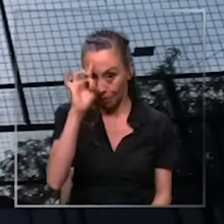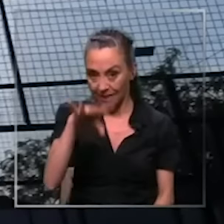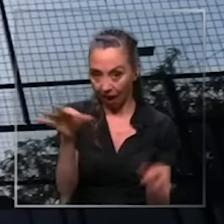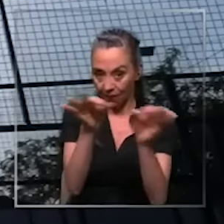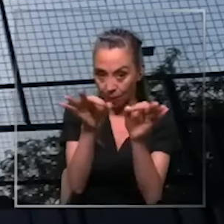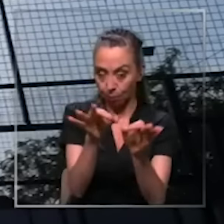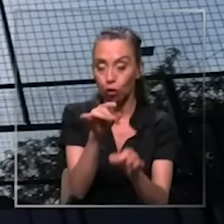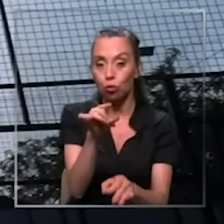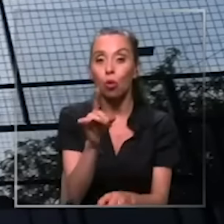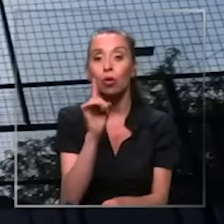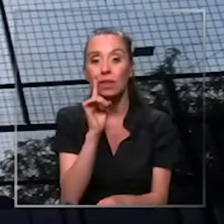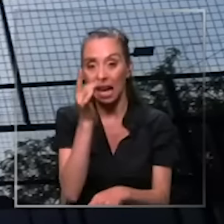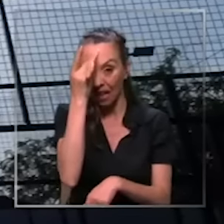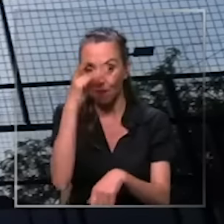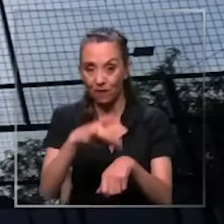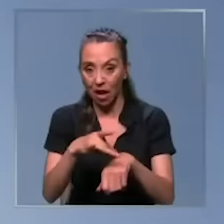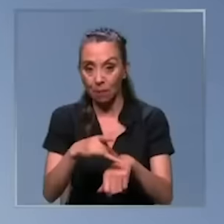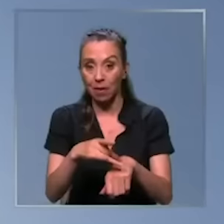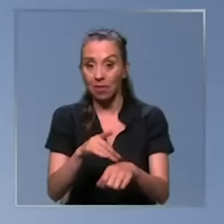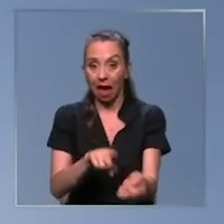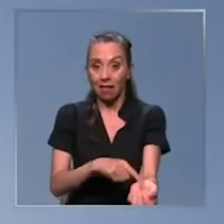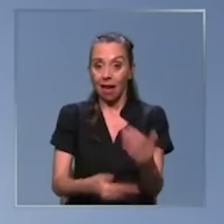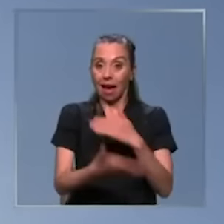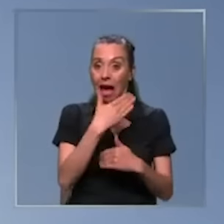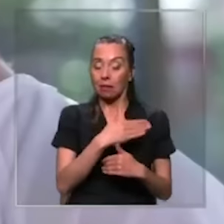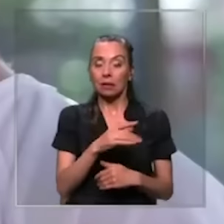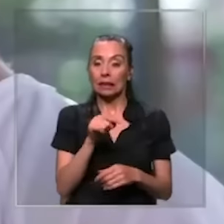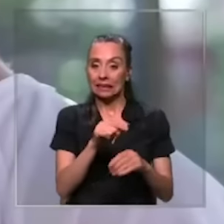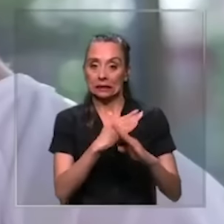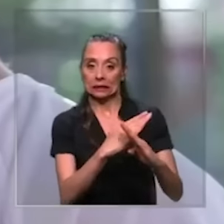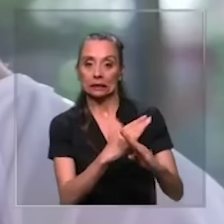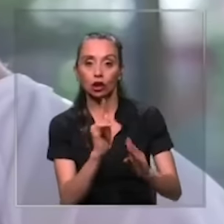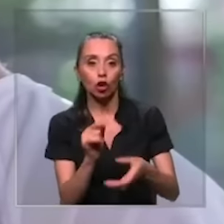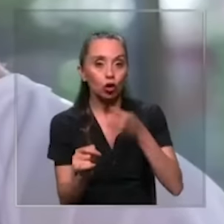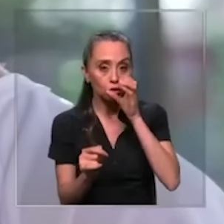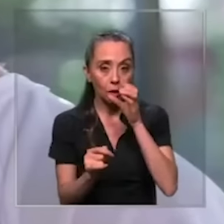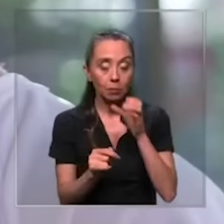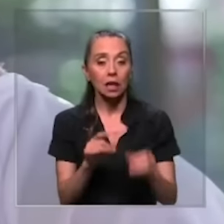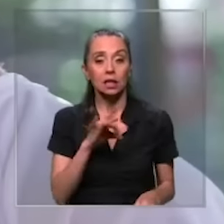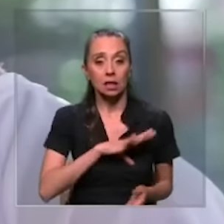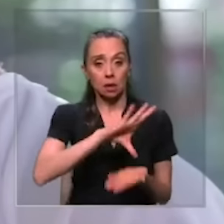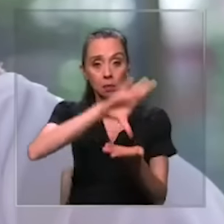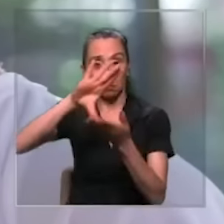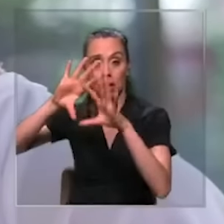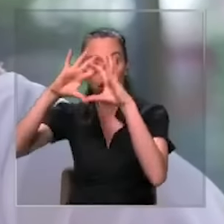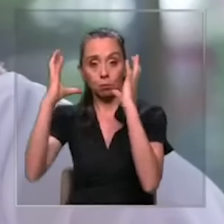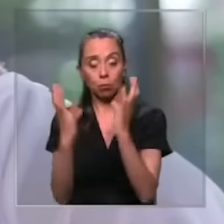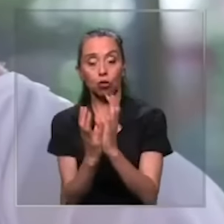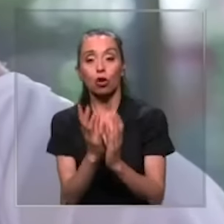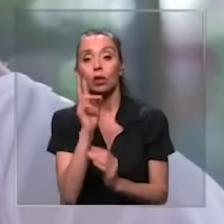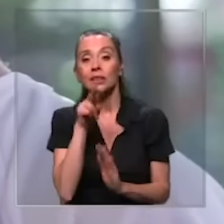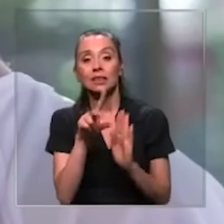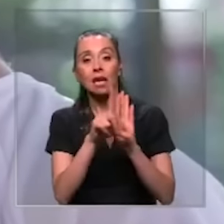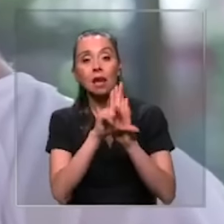sabe, si tiene alguna patología, evite consumirlas. Como en Chile y en gran parte del mundo no existe una